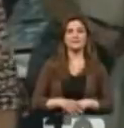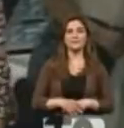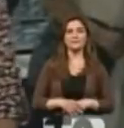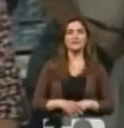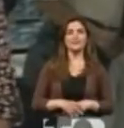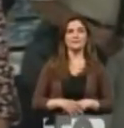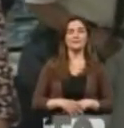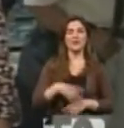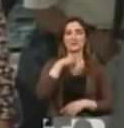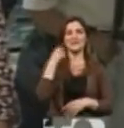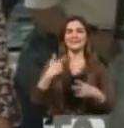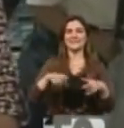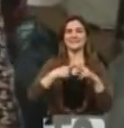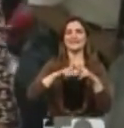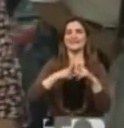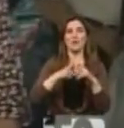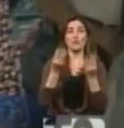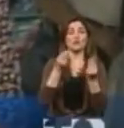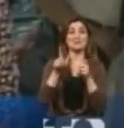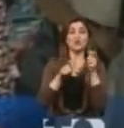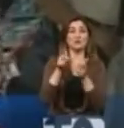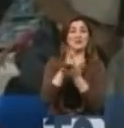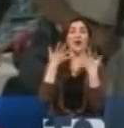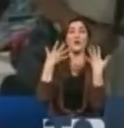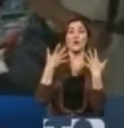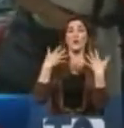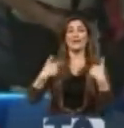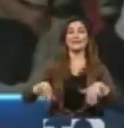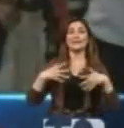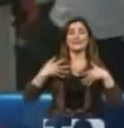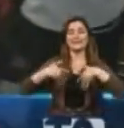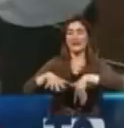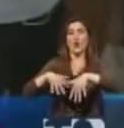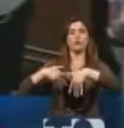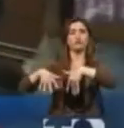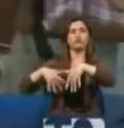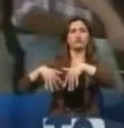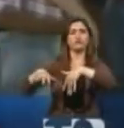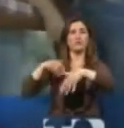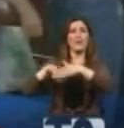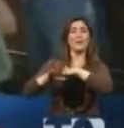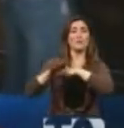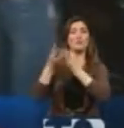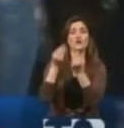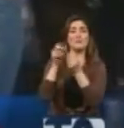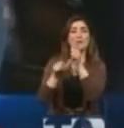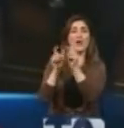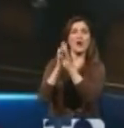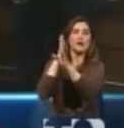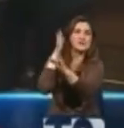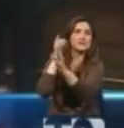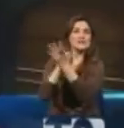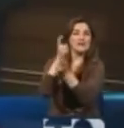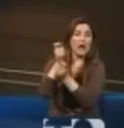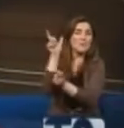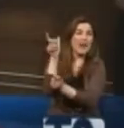El feriado ya empezó y prueba de ello es el movimiento aquí en la terminal terrestre de Guayaquil. Como pueden observar, ya son cientos los usuarios que llegaron hasta